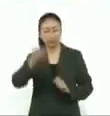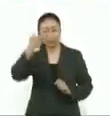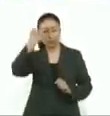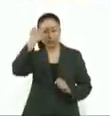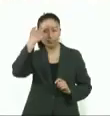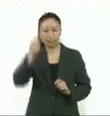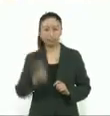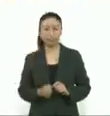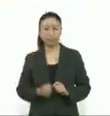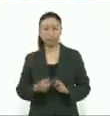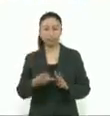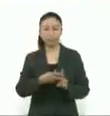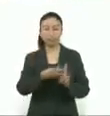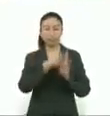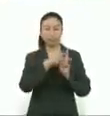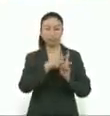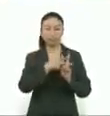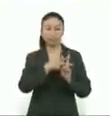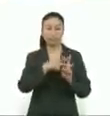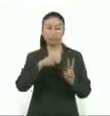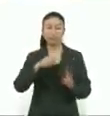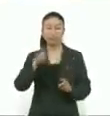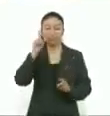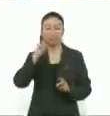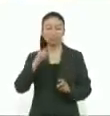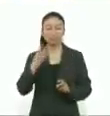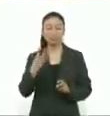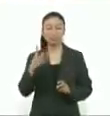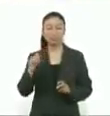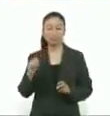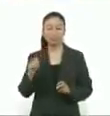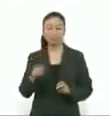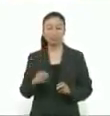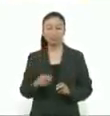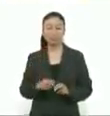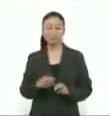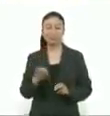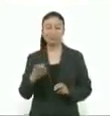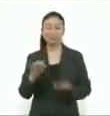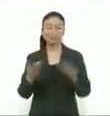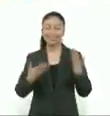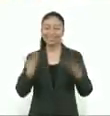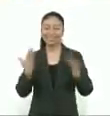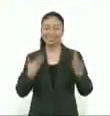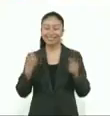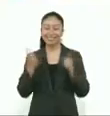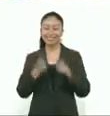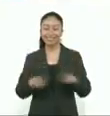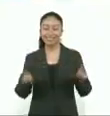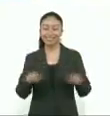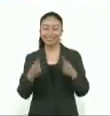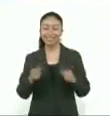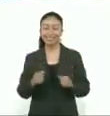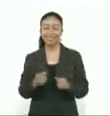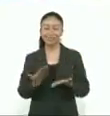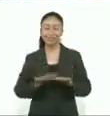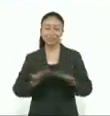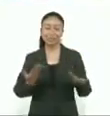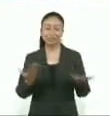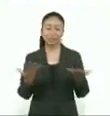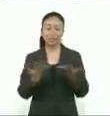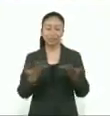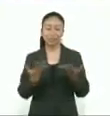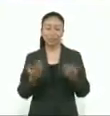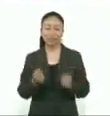por la 4T. El feminismo es alegría, es música. Y vamos a pintarnos como solo las mujeres sabemos